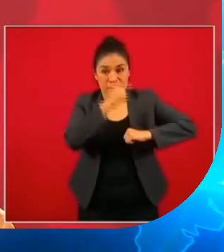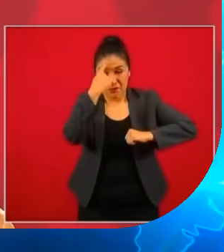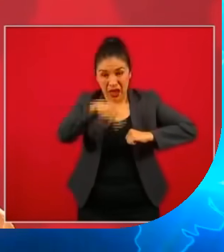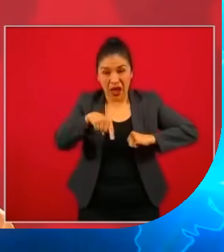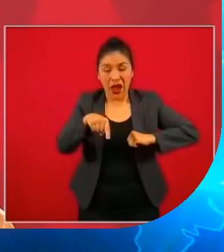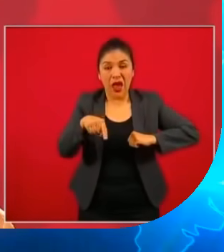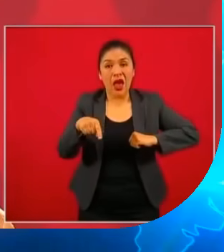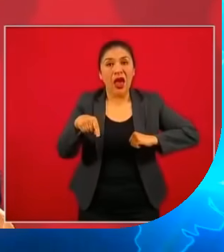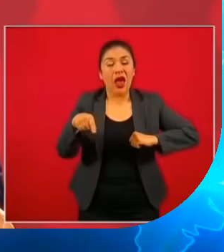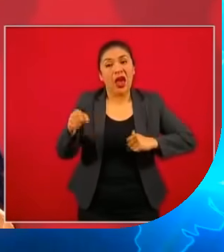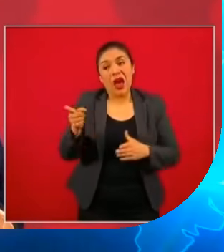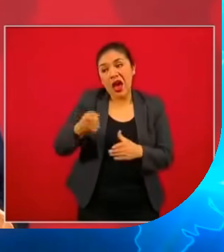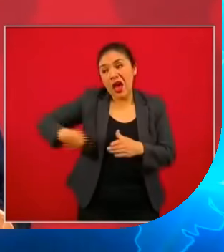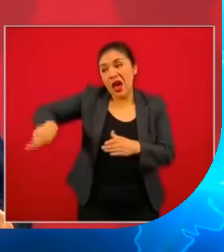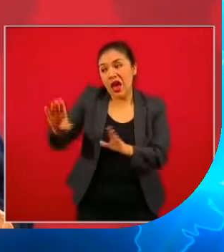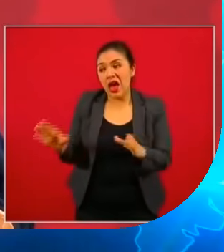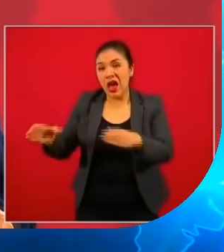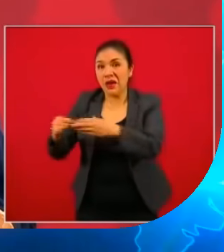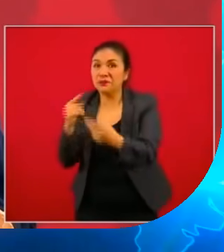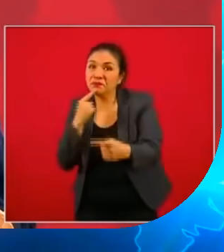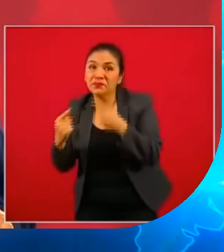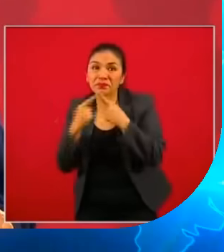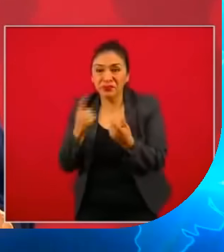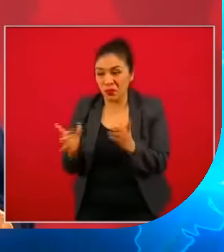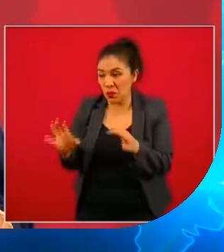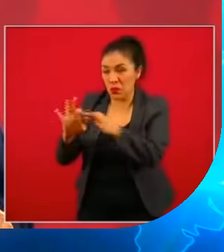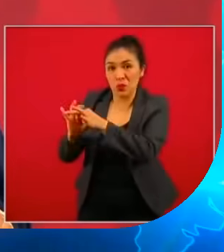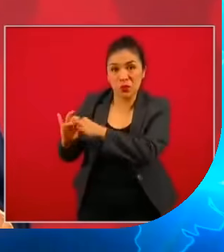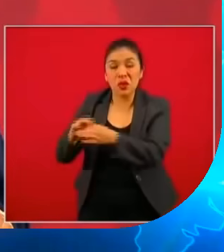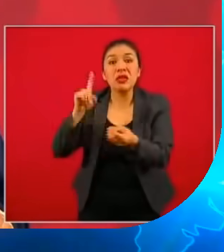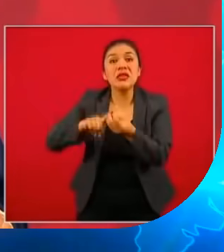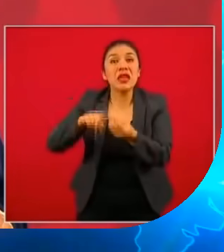están uniendo, los que mandan,